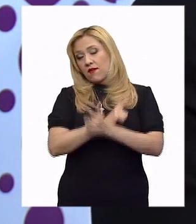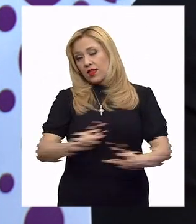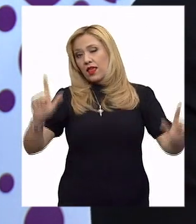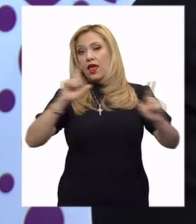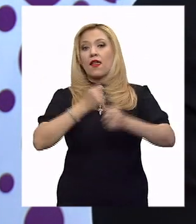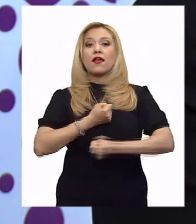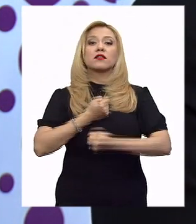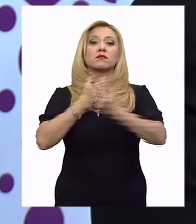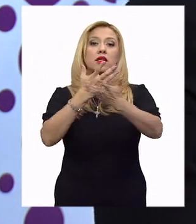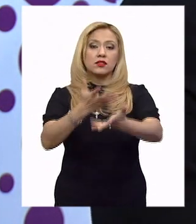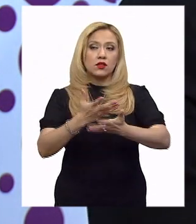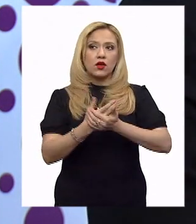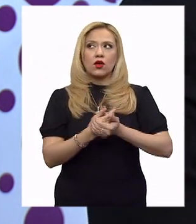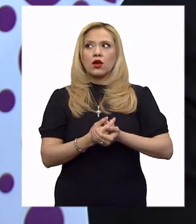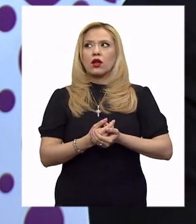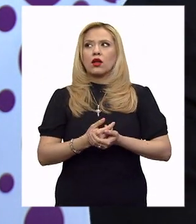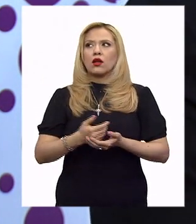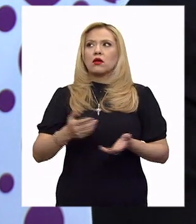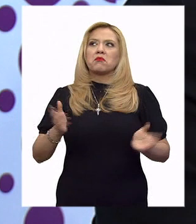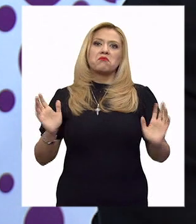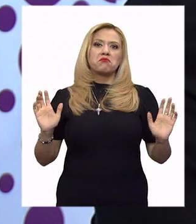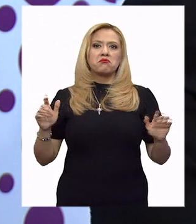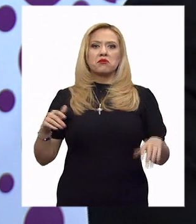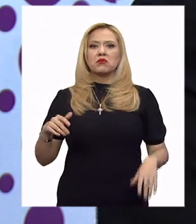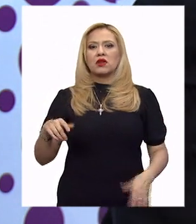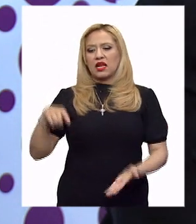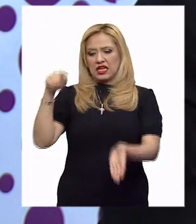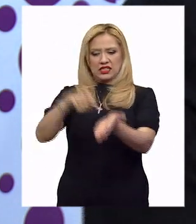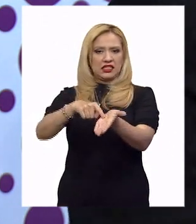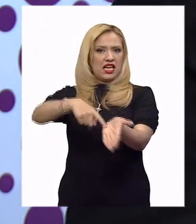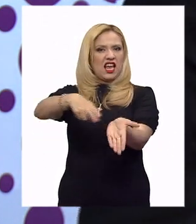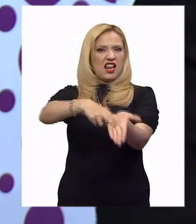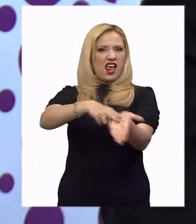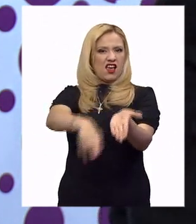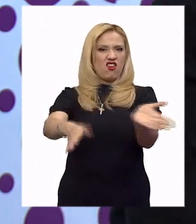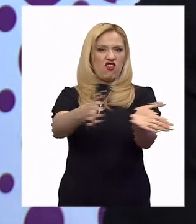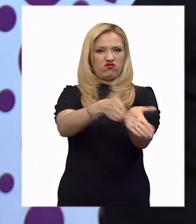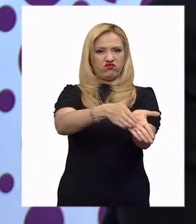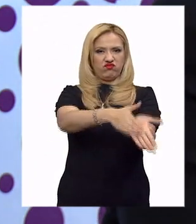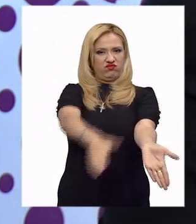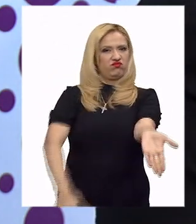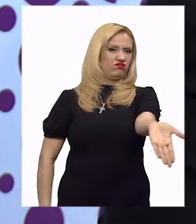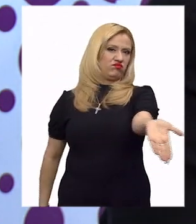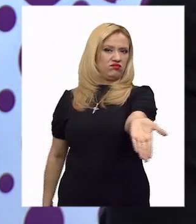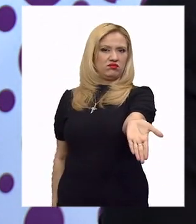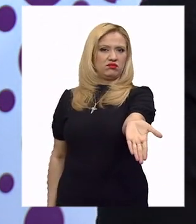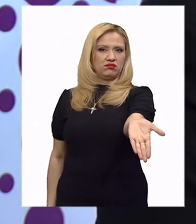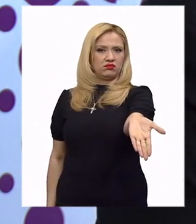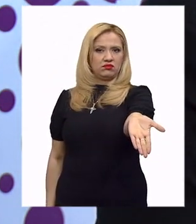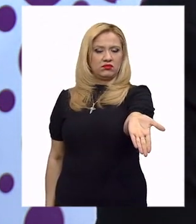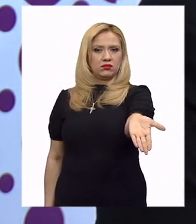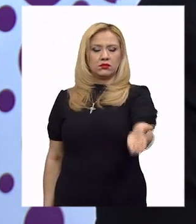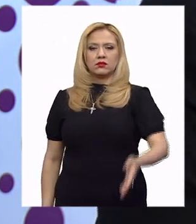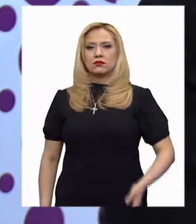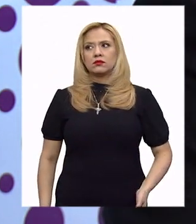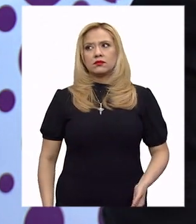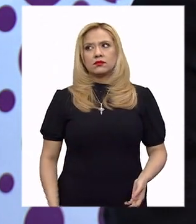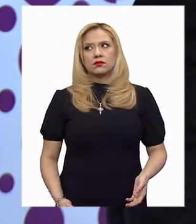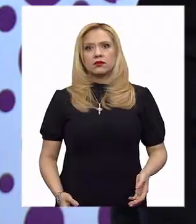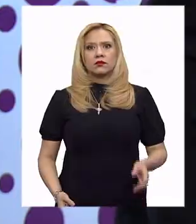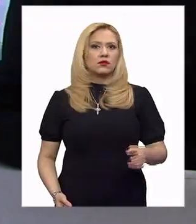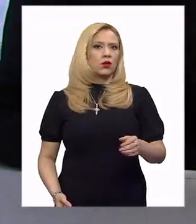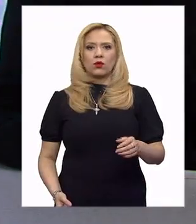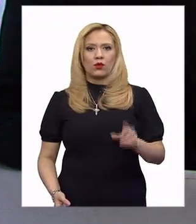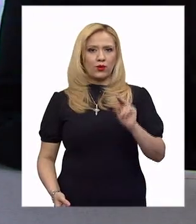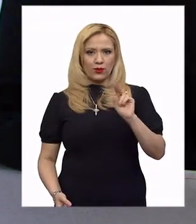de decir, no tenemos libertad de expresión para decir esta libreta es negra, bueno, un poco gris, se trata de poder